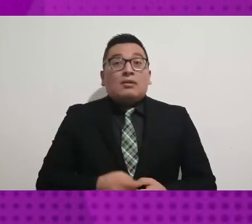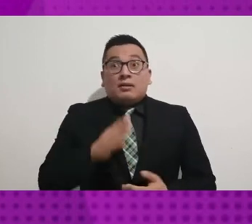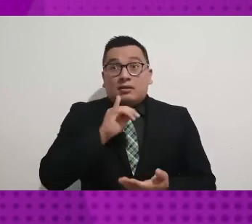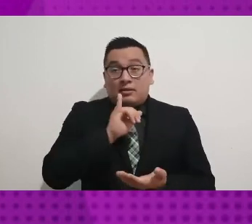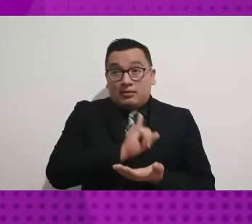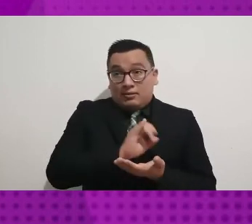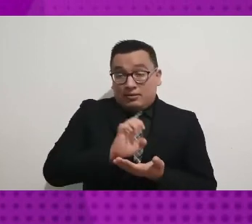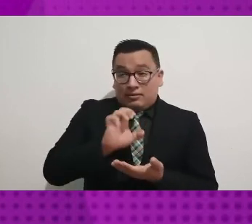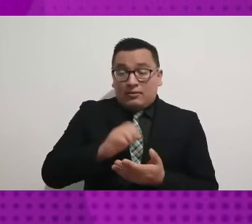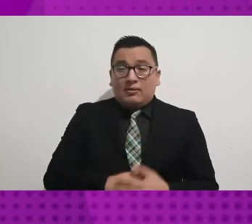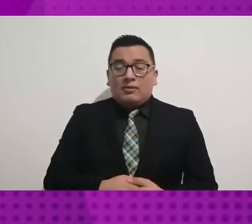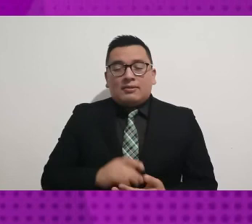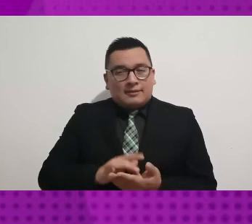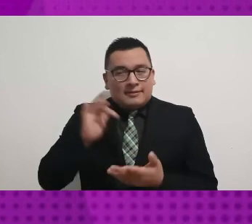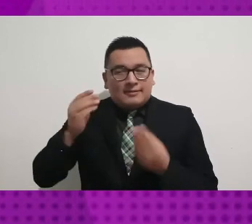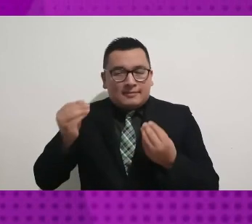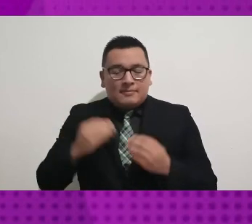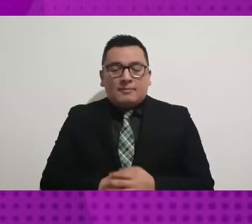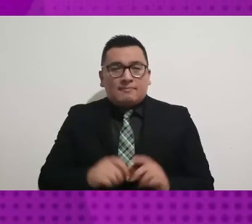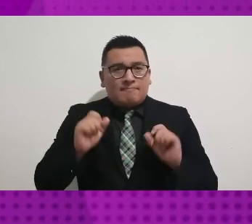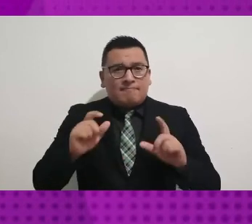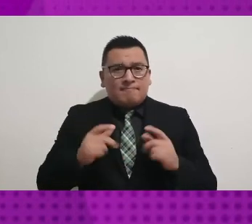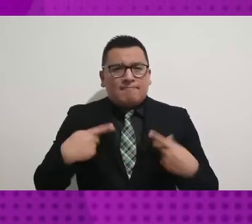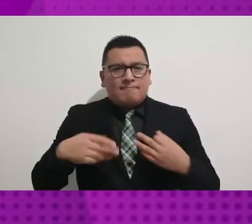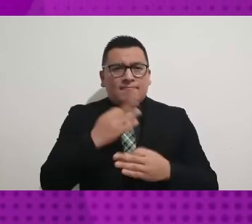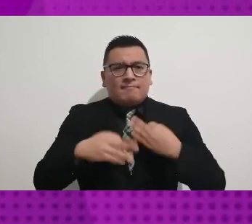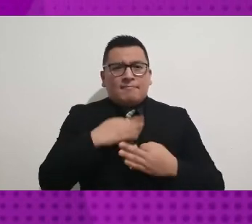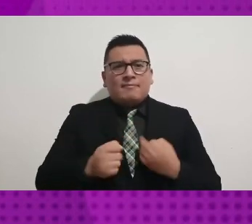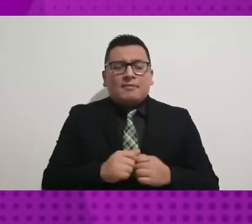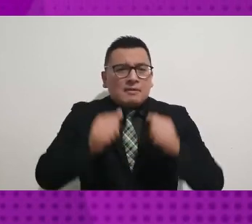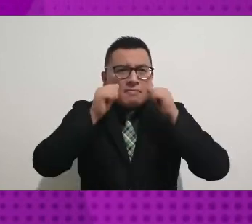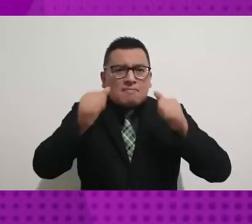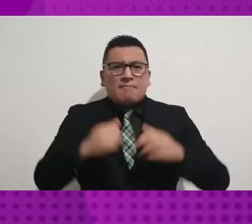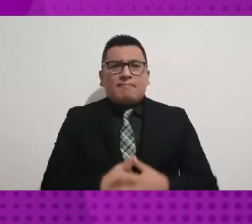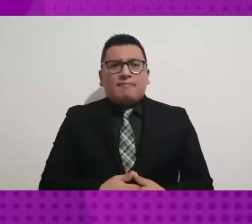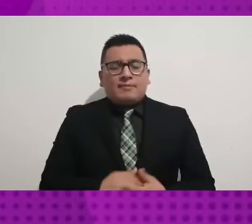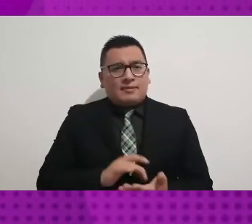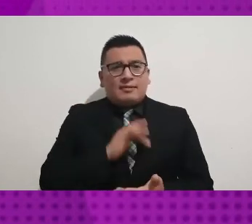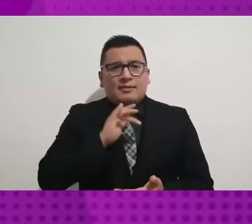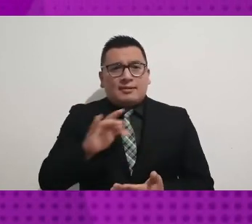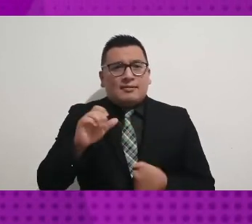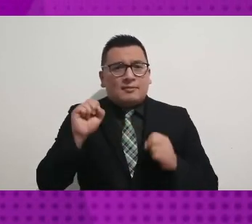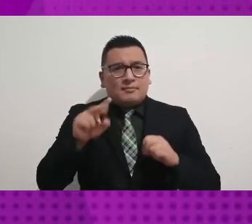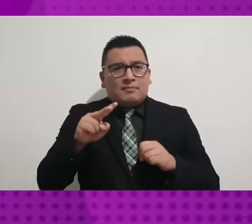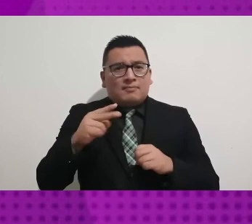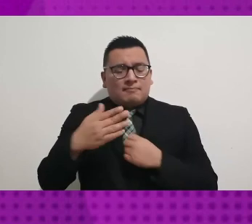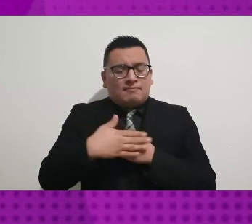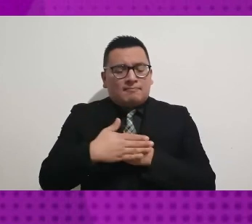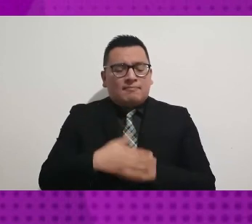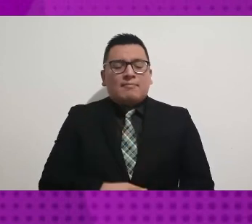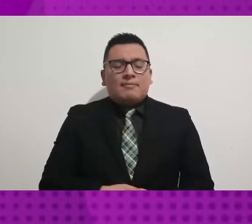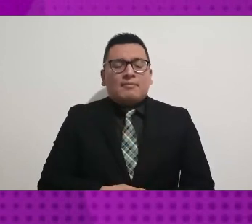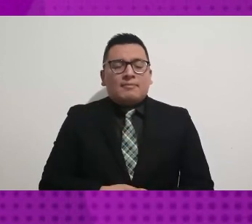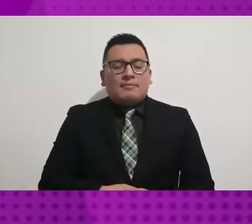hayas acompañado a nombre del Instituto Electoral de Coahuila. Te agradecemos, y también a todas las personas que nos hicieron el favor de escucharnos. Gracias y